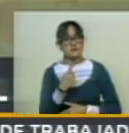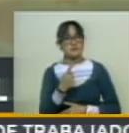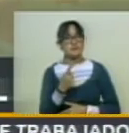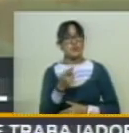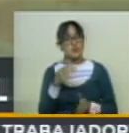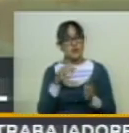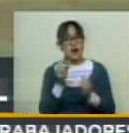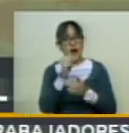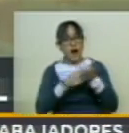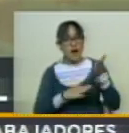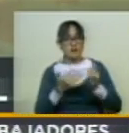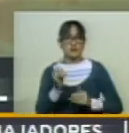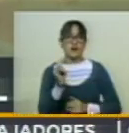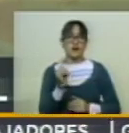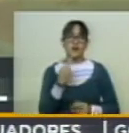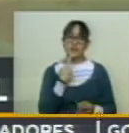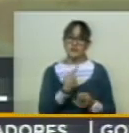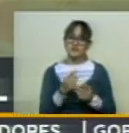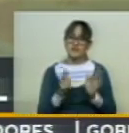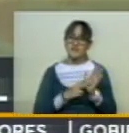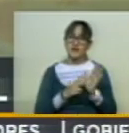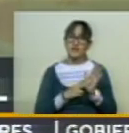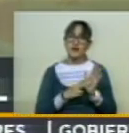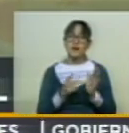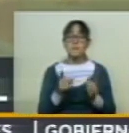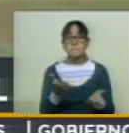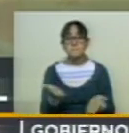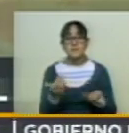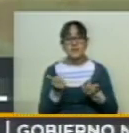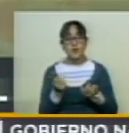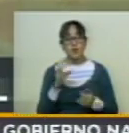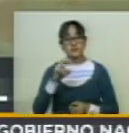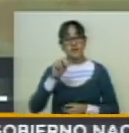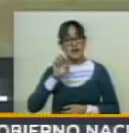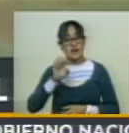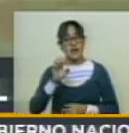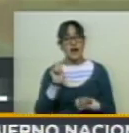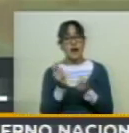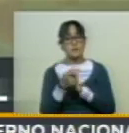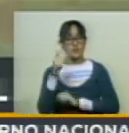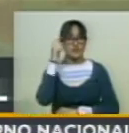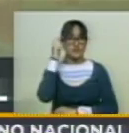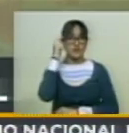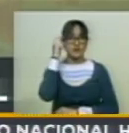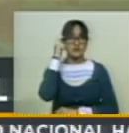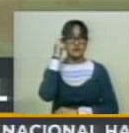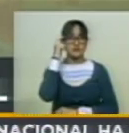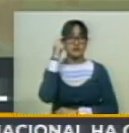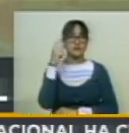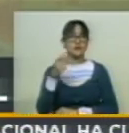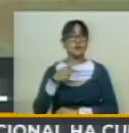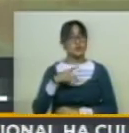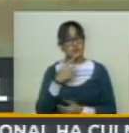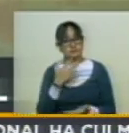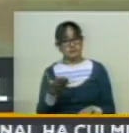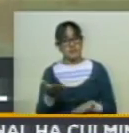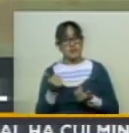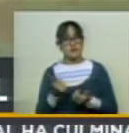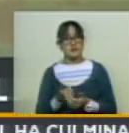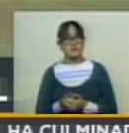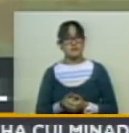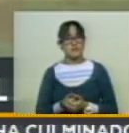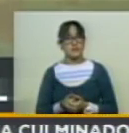de las cartas, eso es verdad lo que él dice. Él le solicitó al Consejo el cambio de fecha y nosotros lo consideramos porque